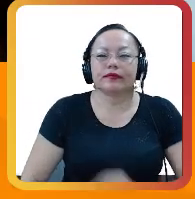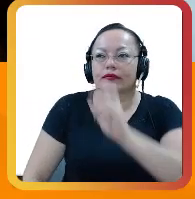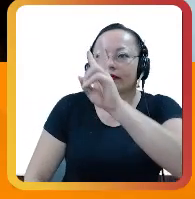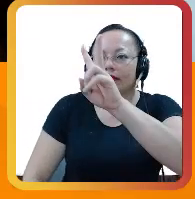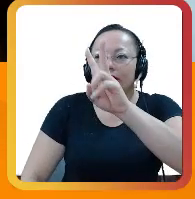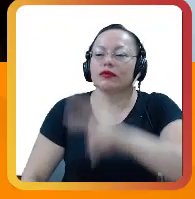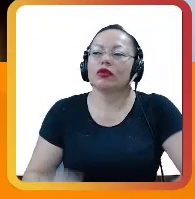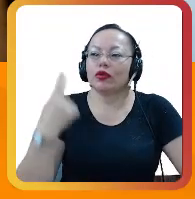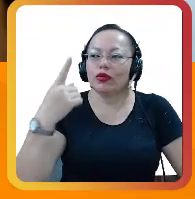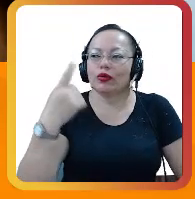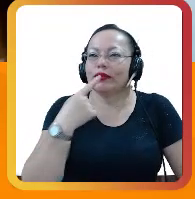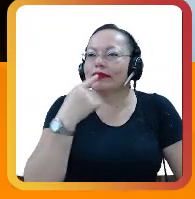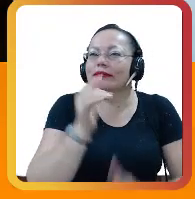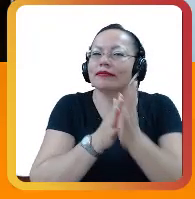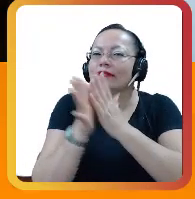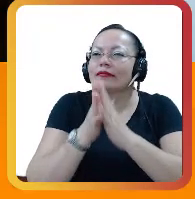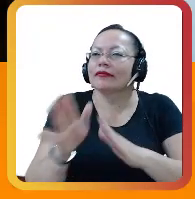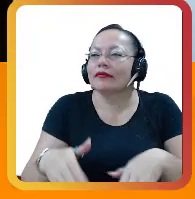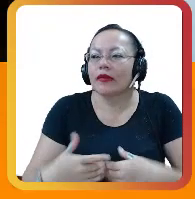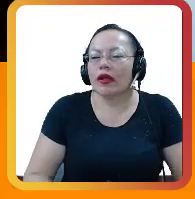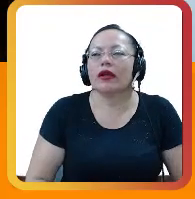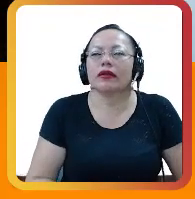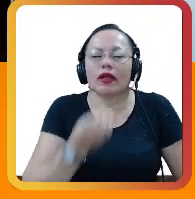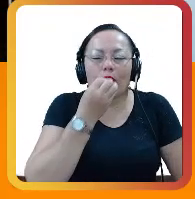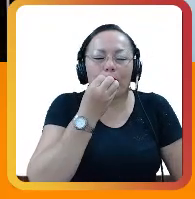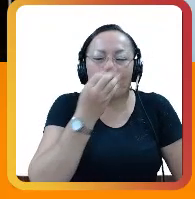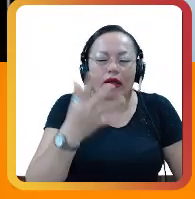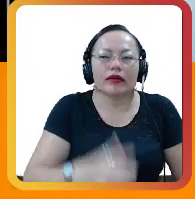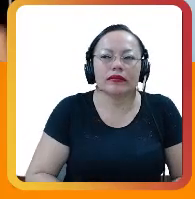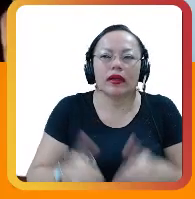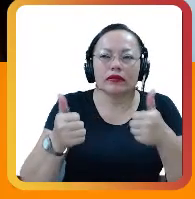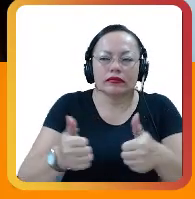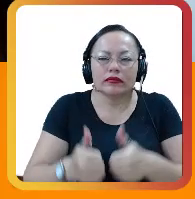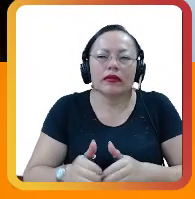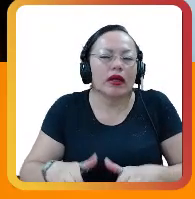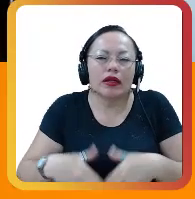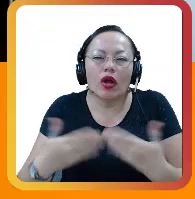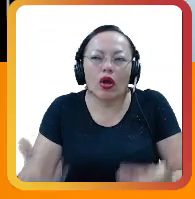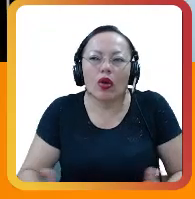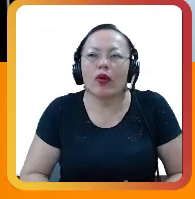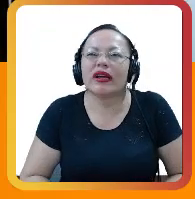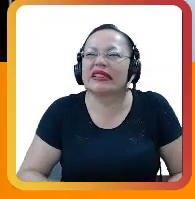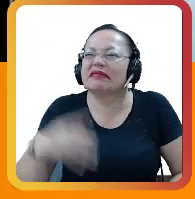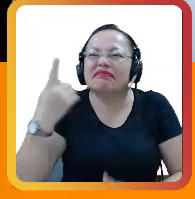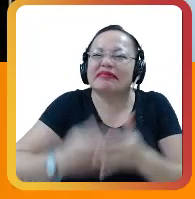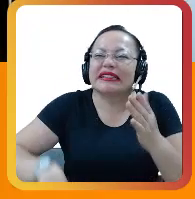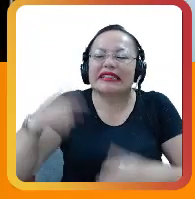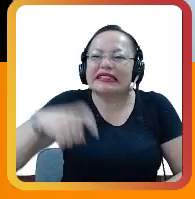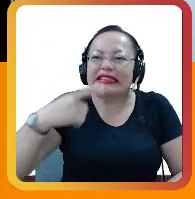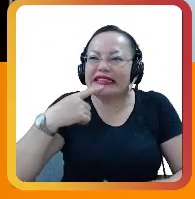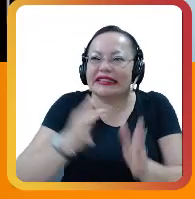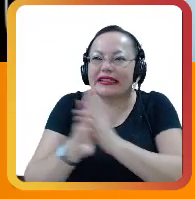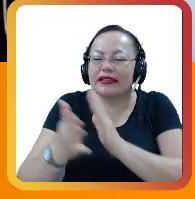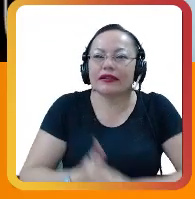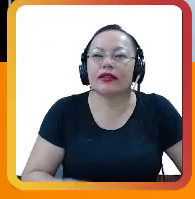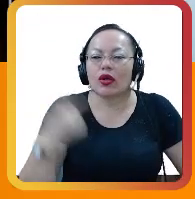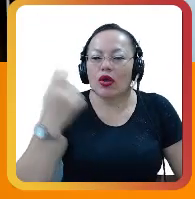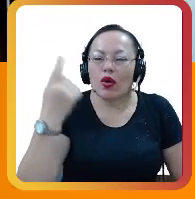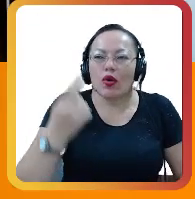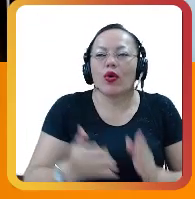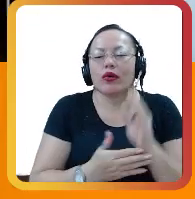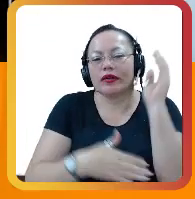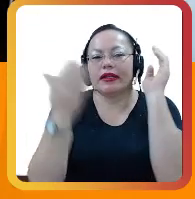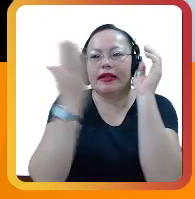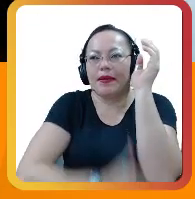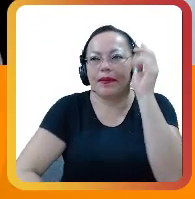juguitos muy buenas para combatir la anemia. ¿Qué se necesita? Es un jugo de piña con